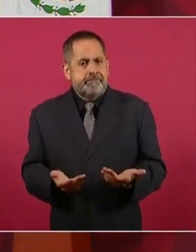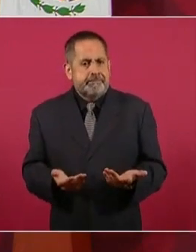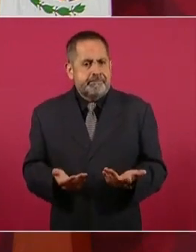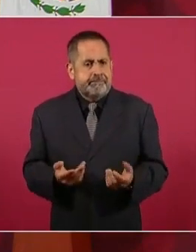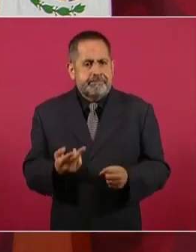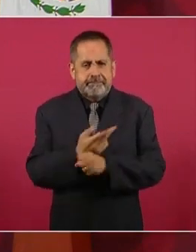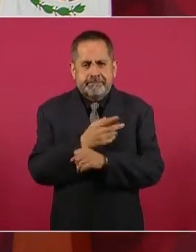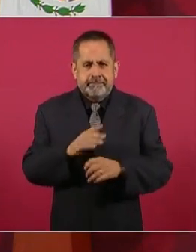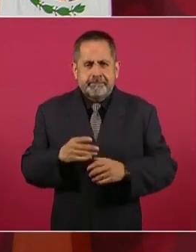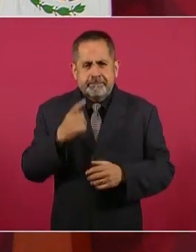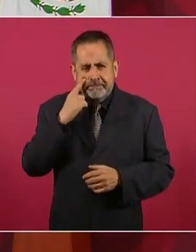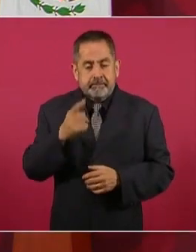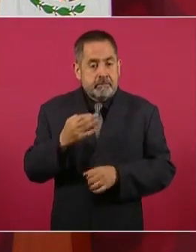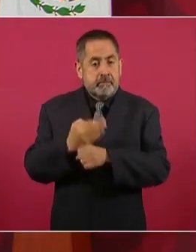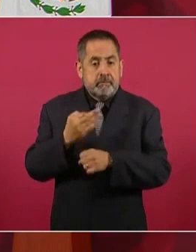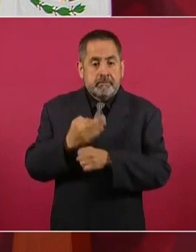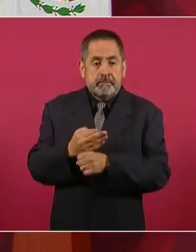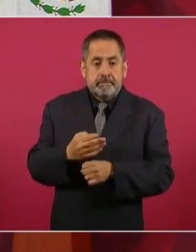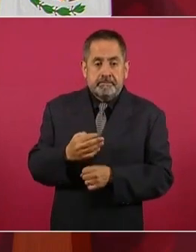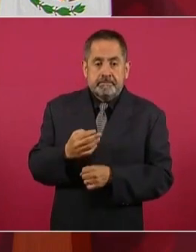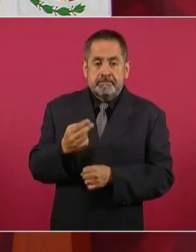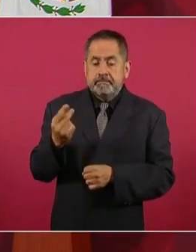se están ofreciendo